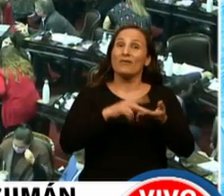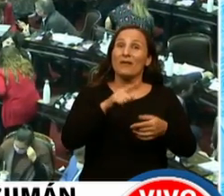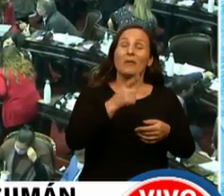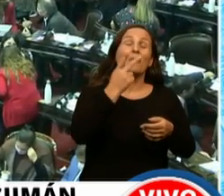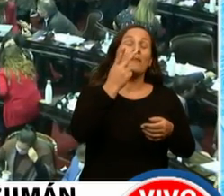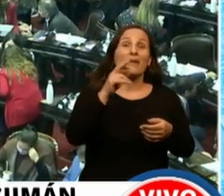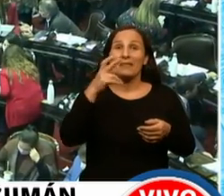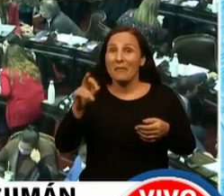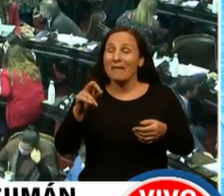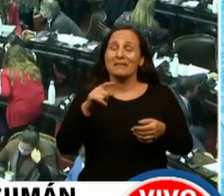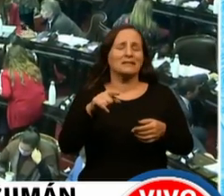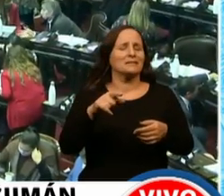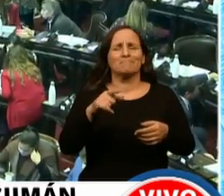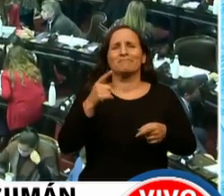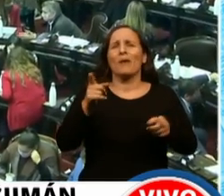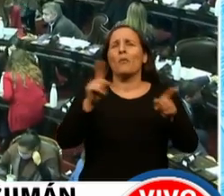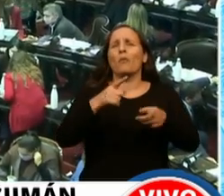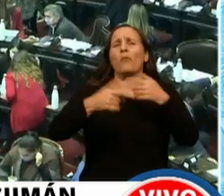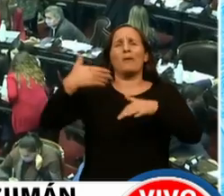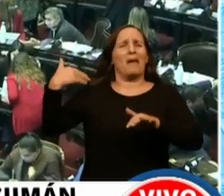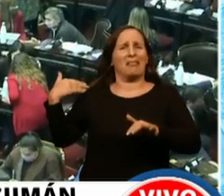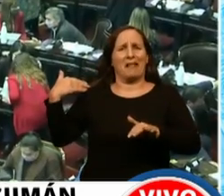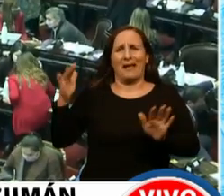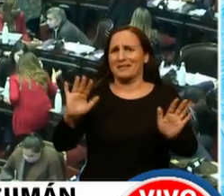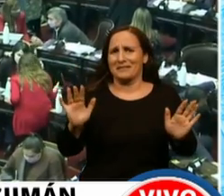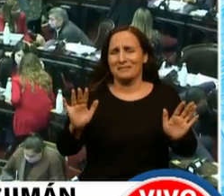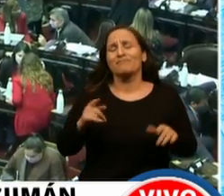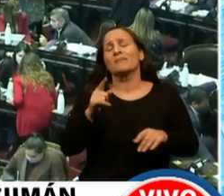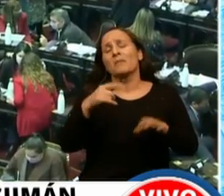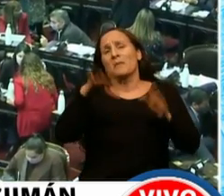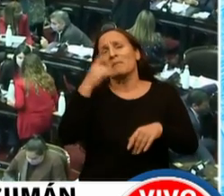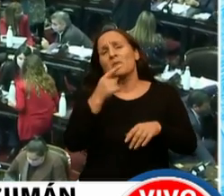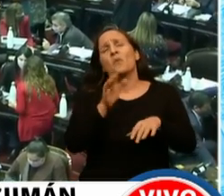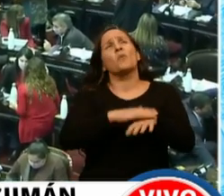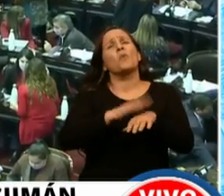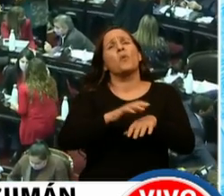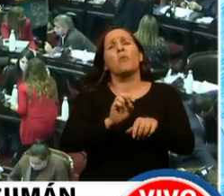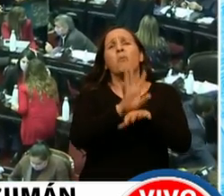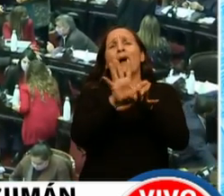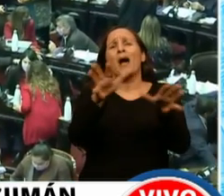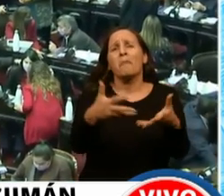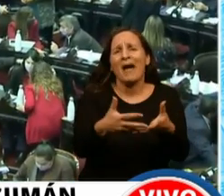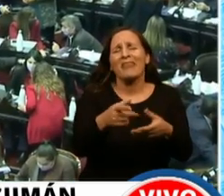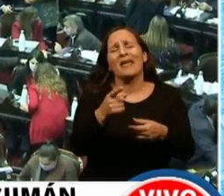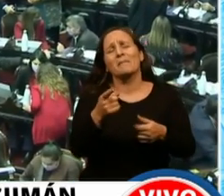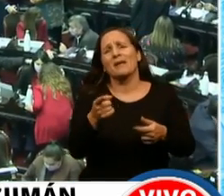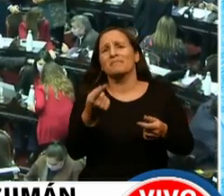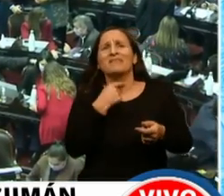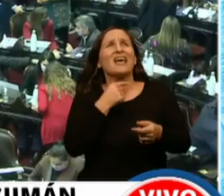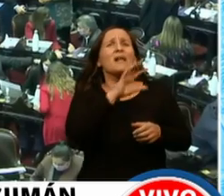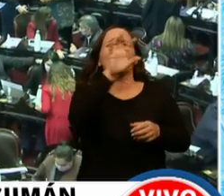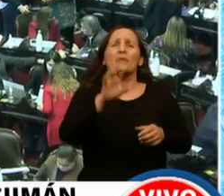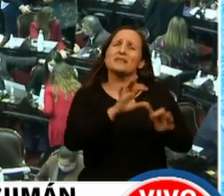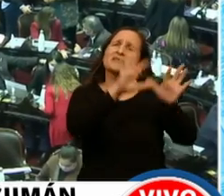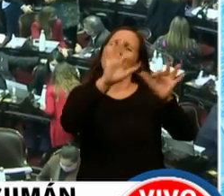retrocediendo amparados en muchos casos en la pandemia siquiera de rienda suelta a las provincias muchas